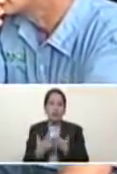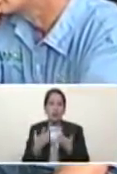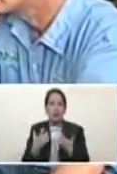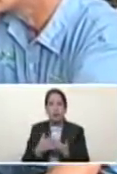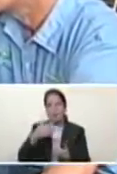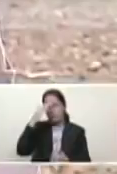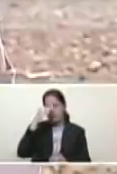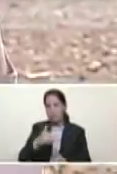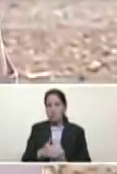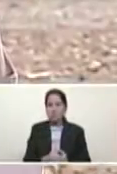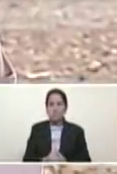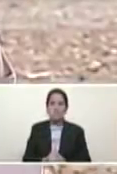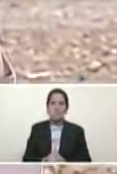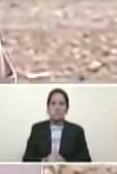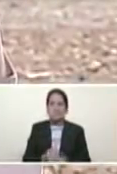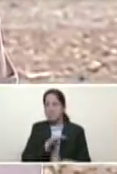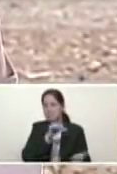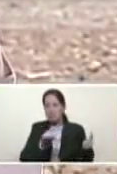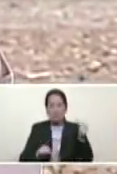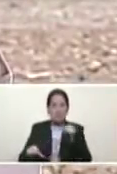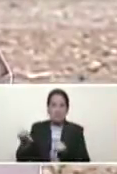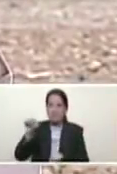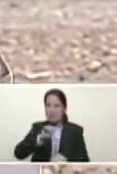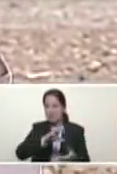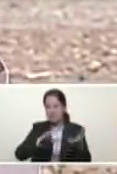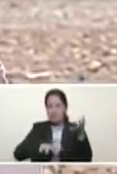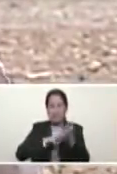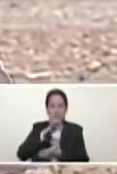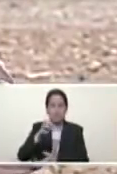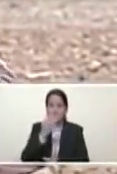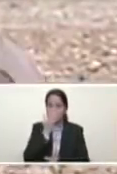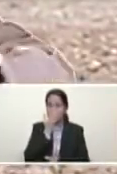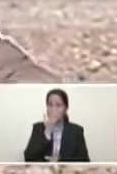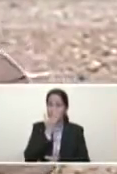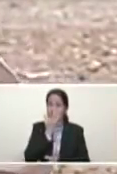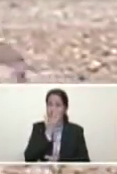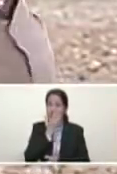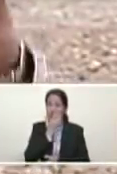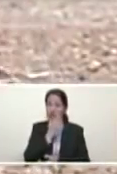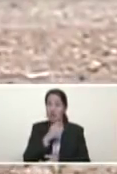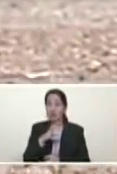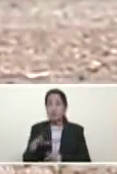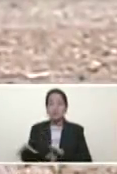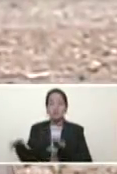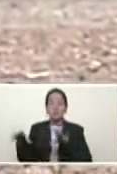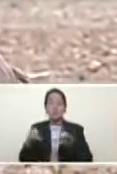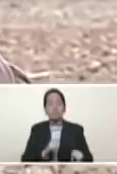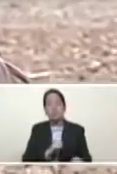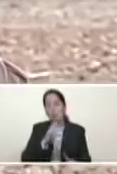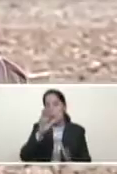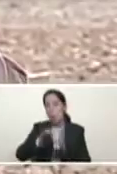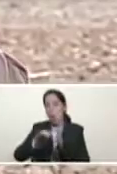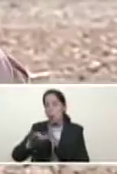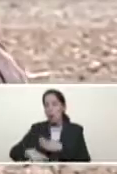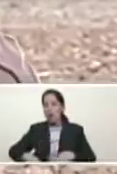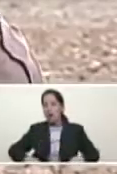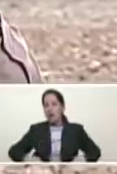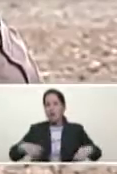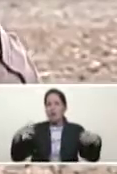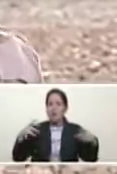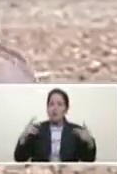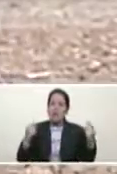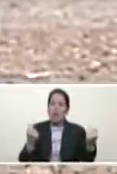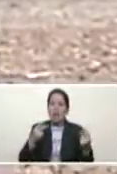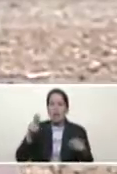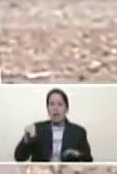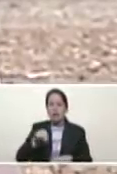y que reine el caos, y reinando el caos dominar las riquezas nacionales. Ese es el